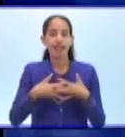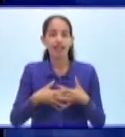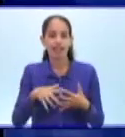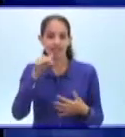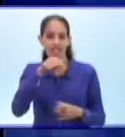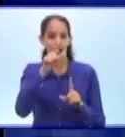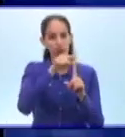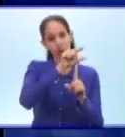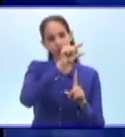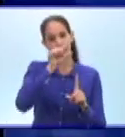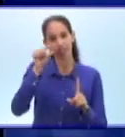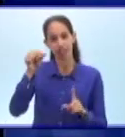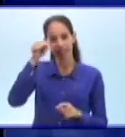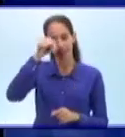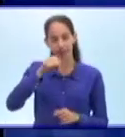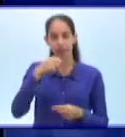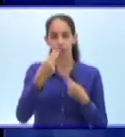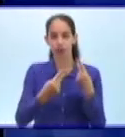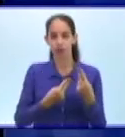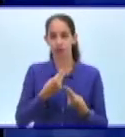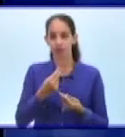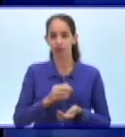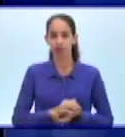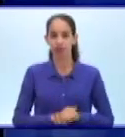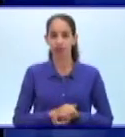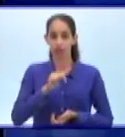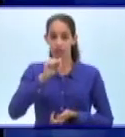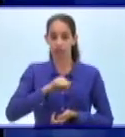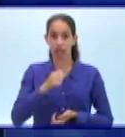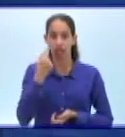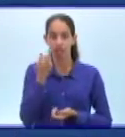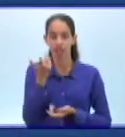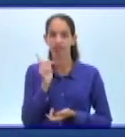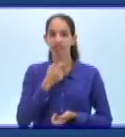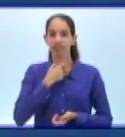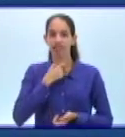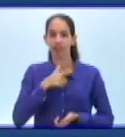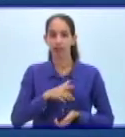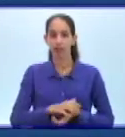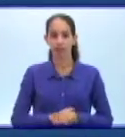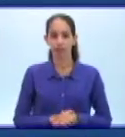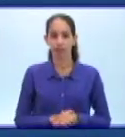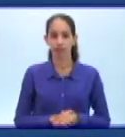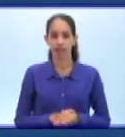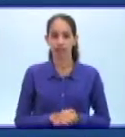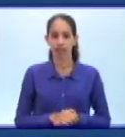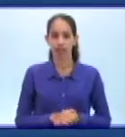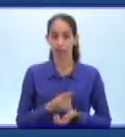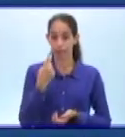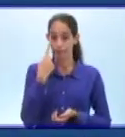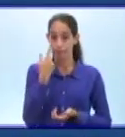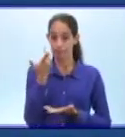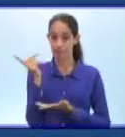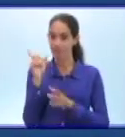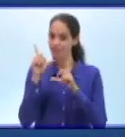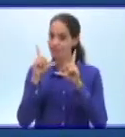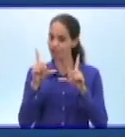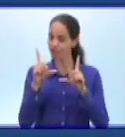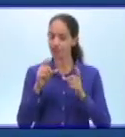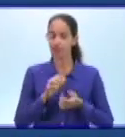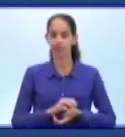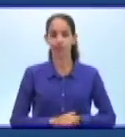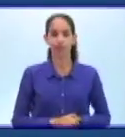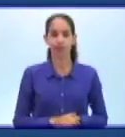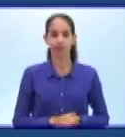tema que van a abordar. Aquí les traigo otro ejemplo. Visualicen esta foto.